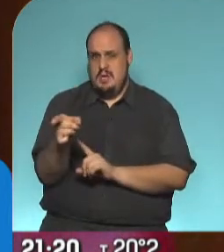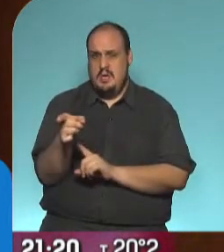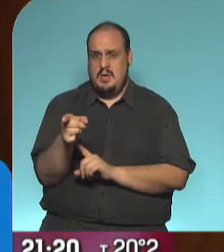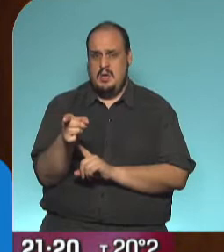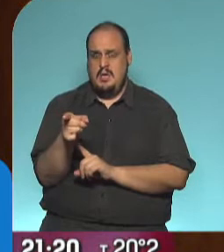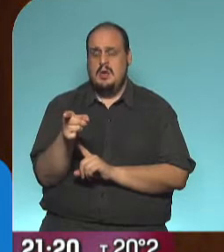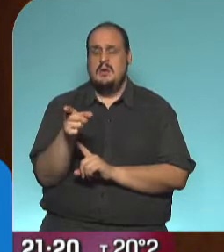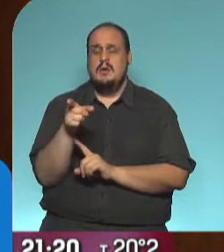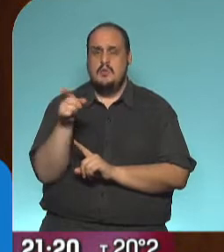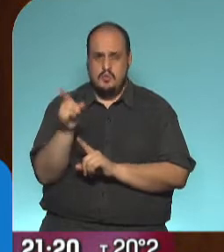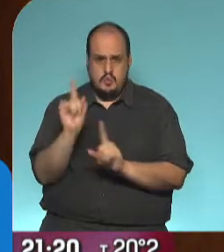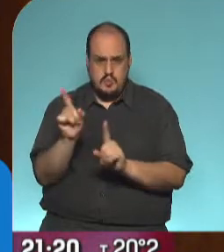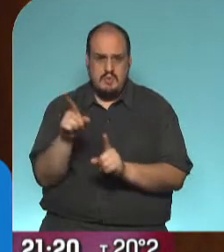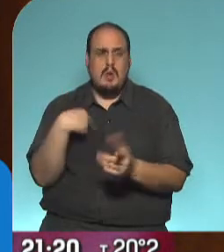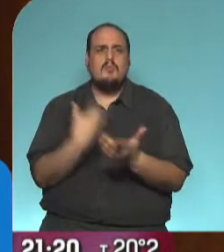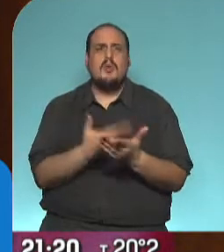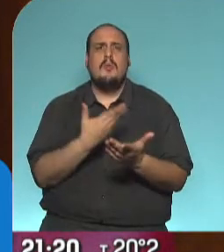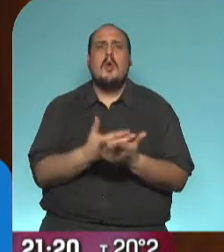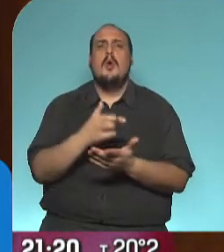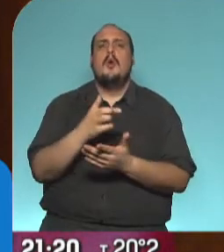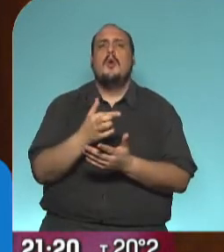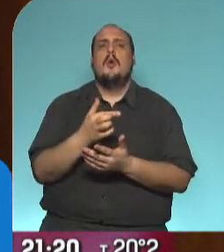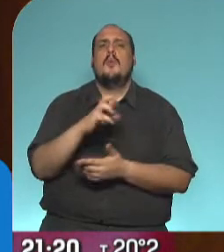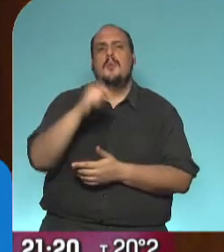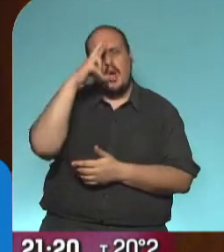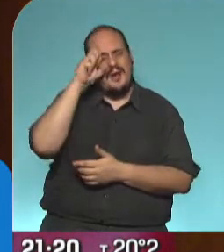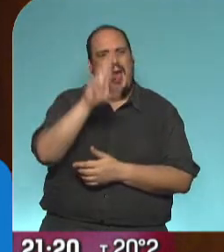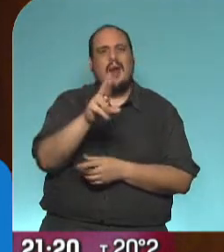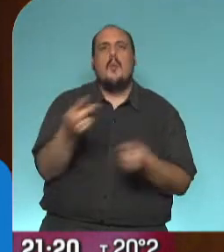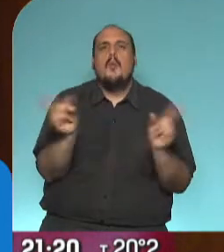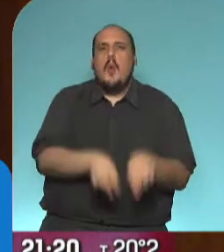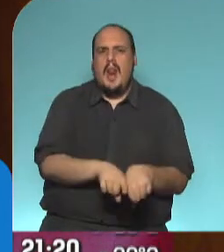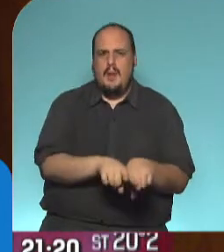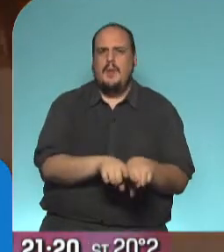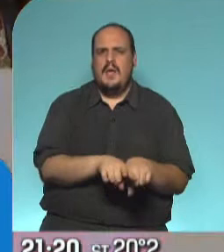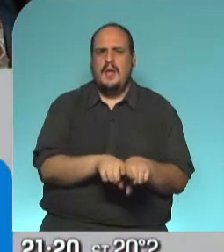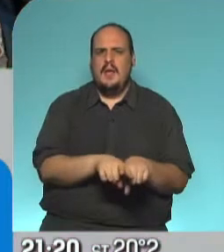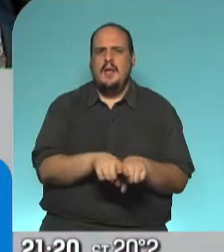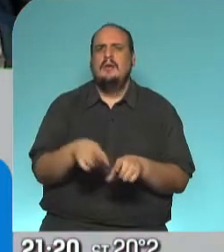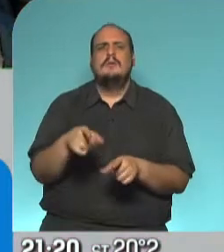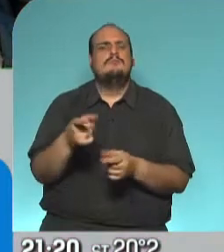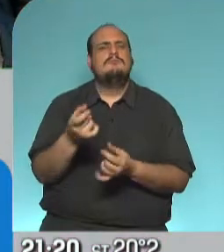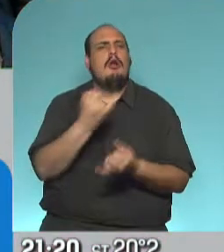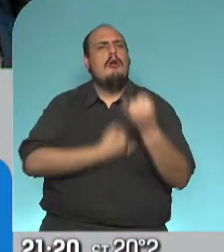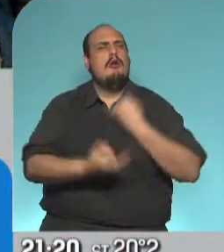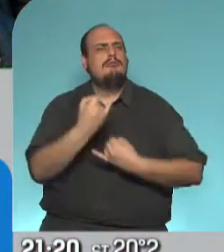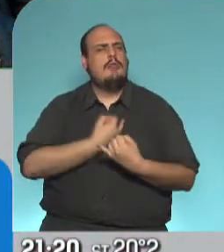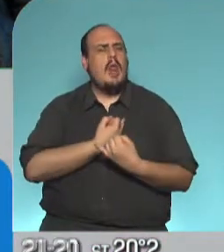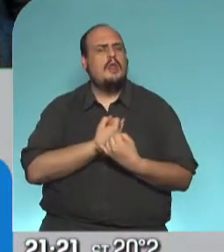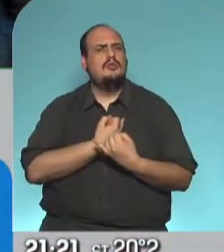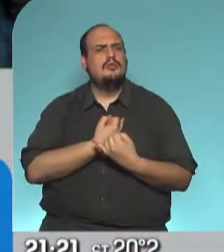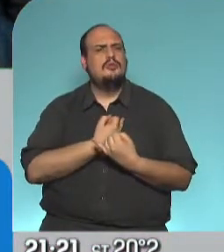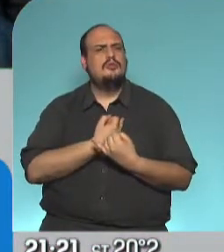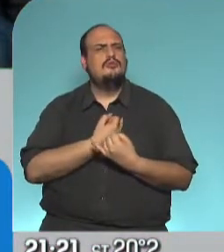le propuso volver al plan Procrear, reeditar el plan Procrear. Cuéntenos qué es lo que qué